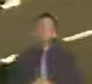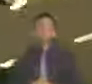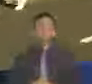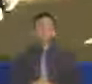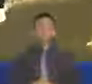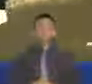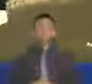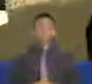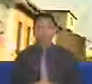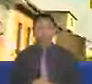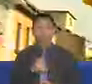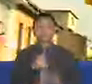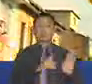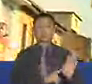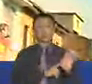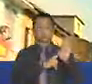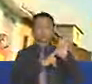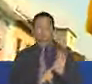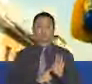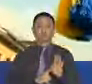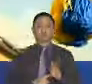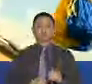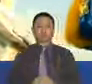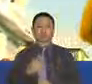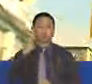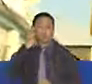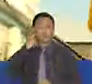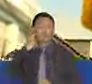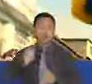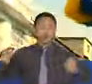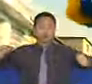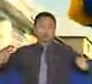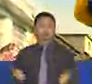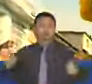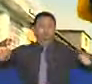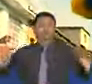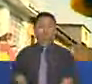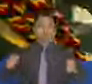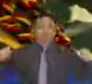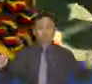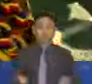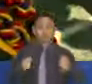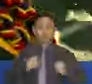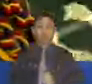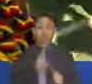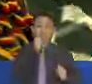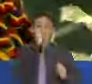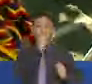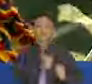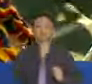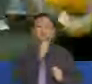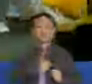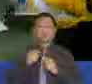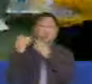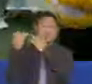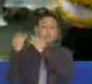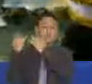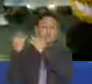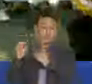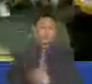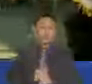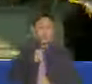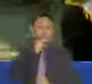su presencia se impone con el retumbante sonido de tambores bombos liras tenores flautas Y